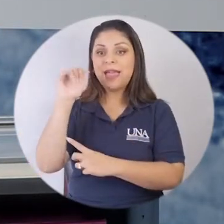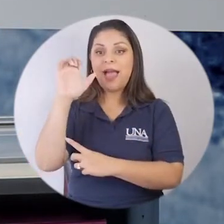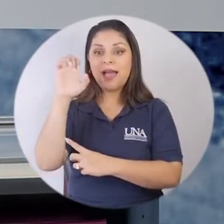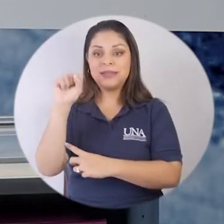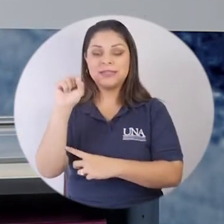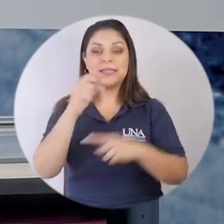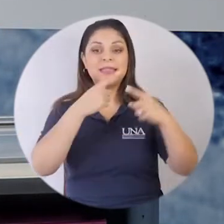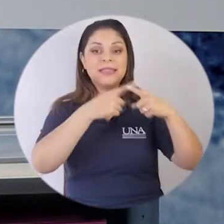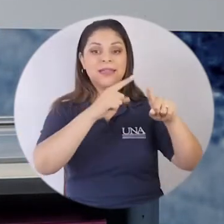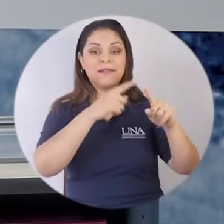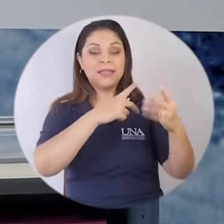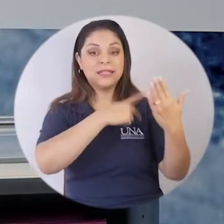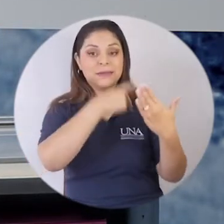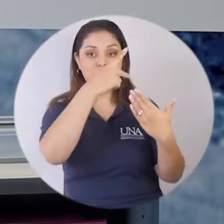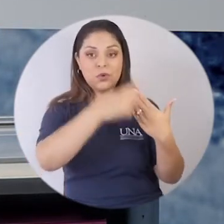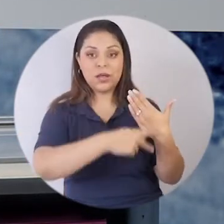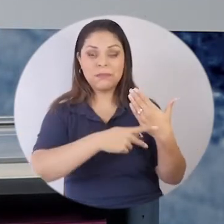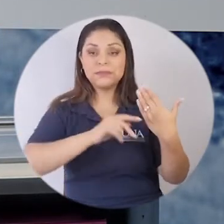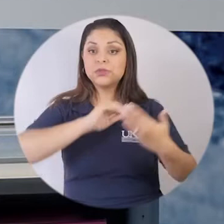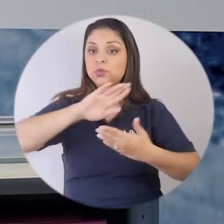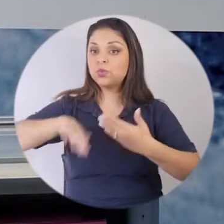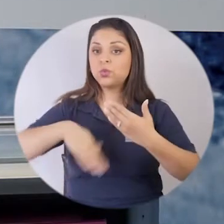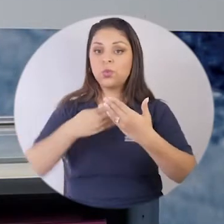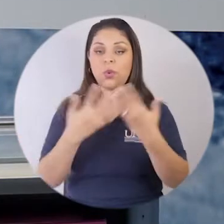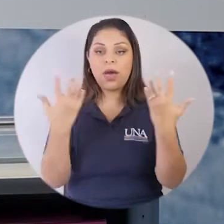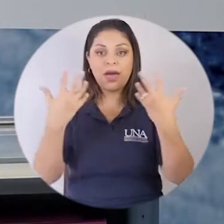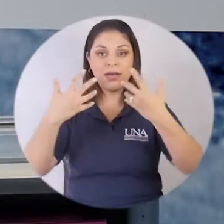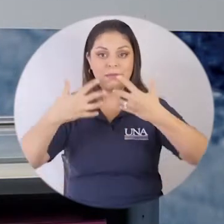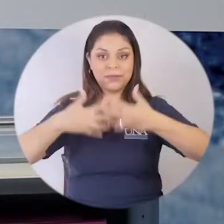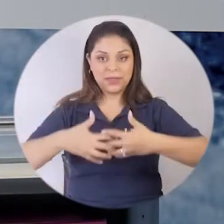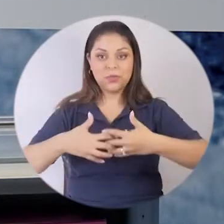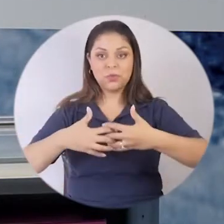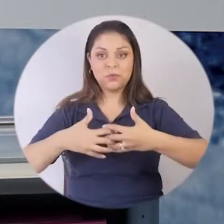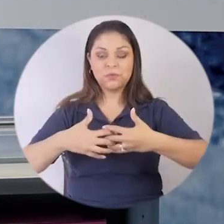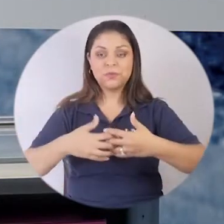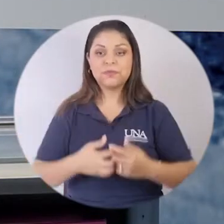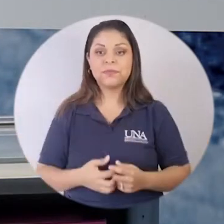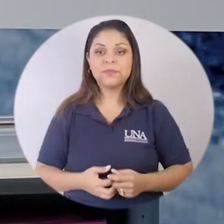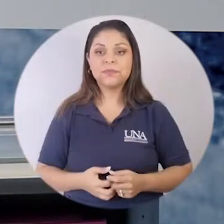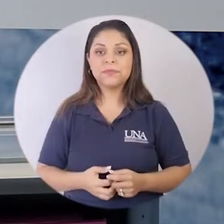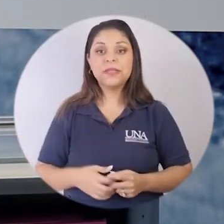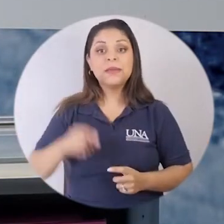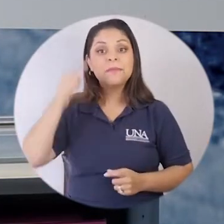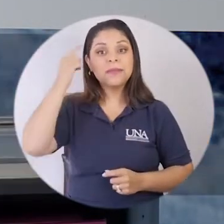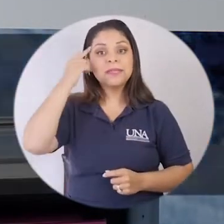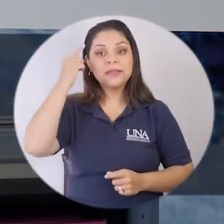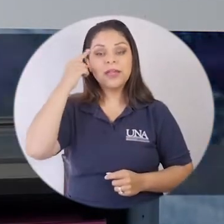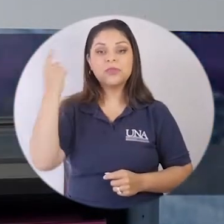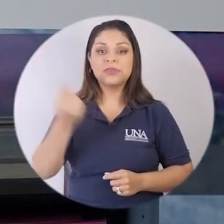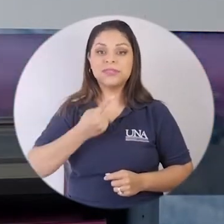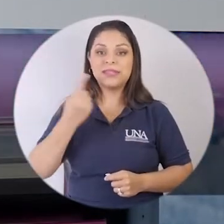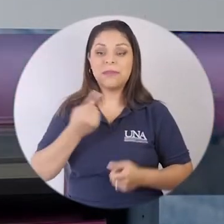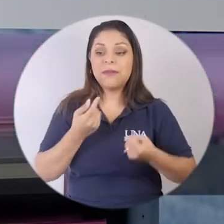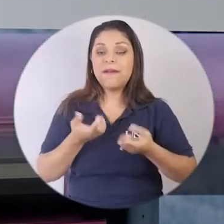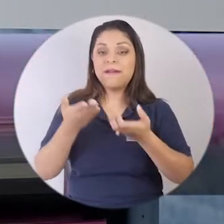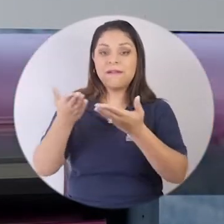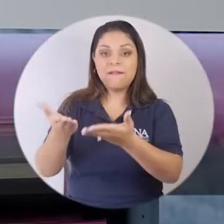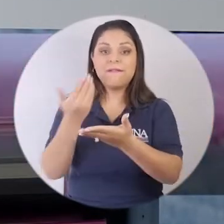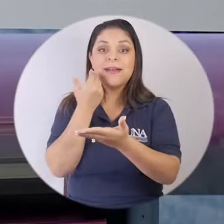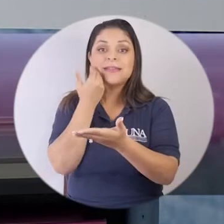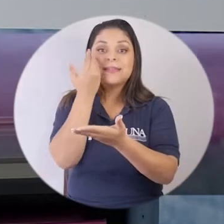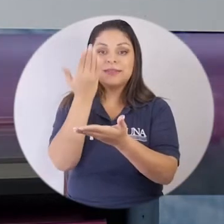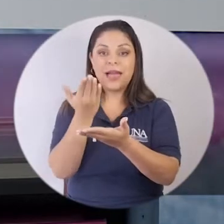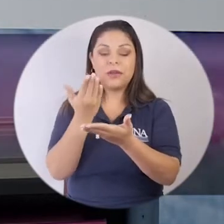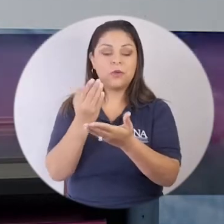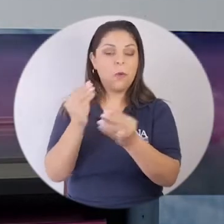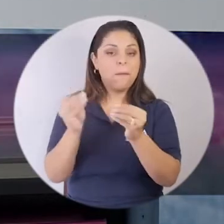programas, todo se ha adaptado, ¿verdad?, y se reestructuró de forma que siempre pensando, ¿verdad?, en